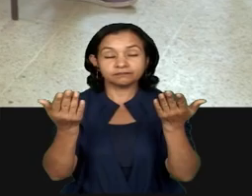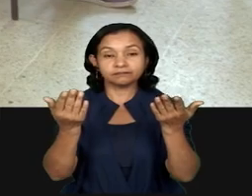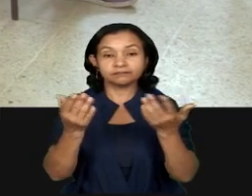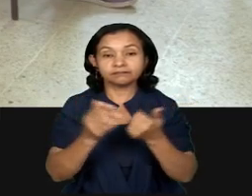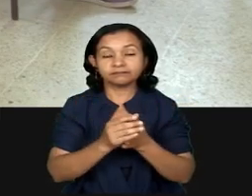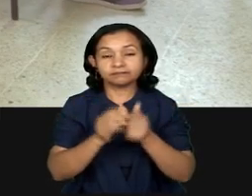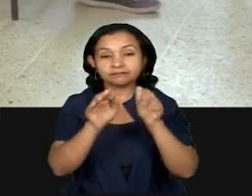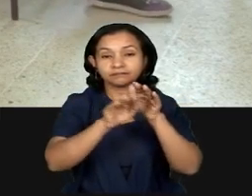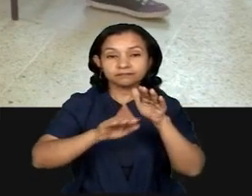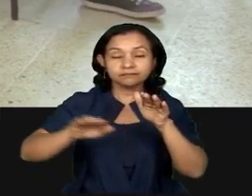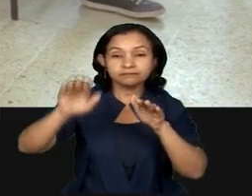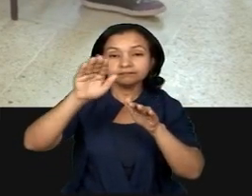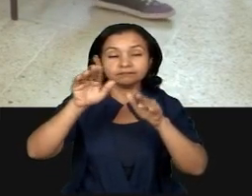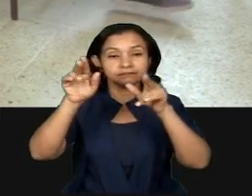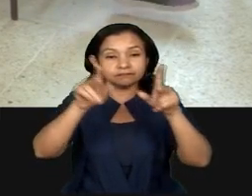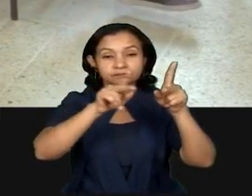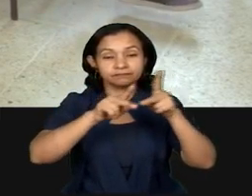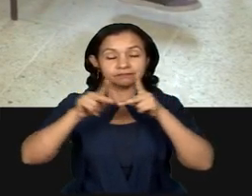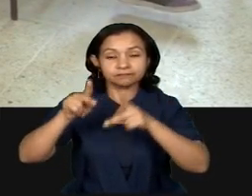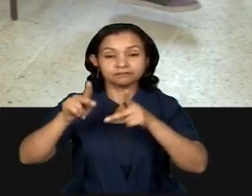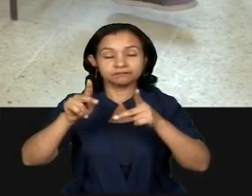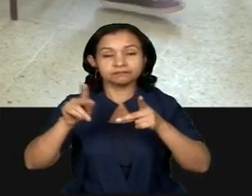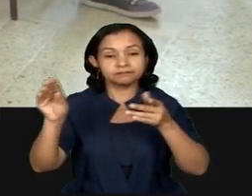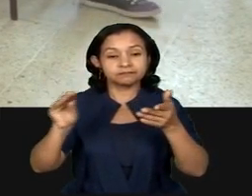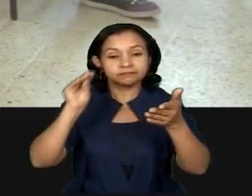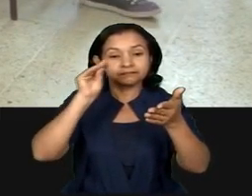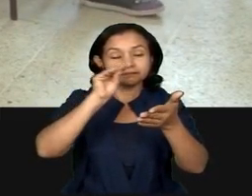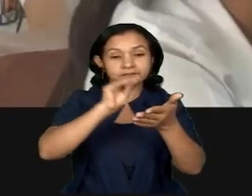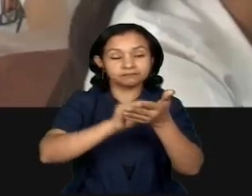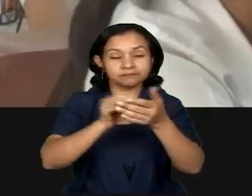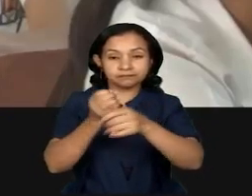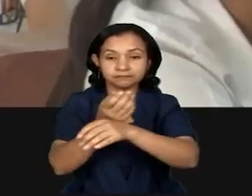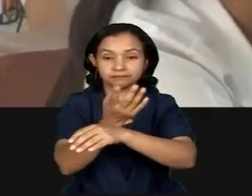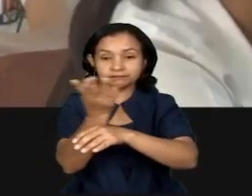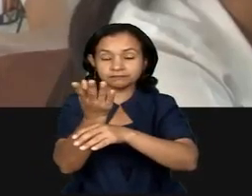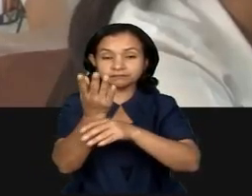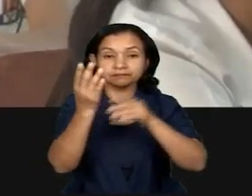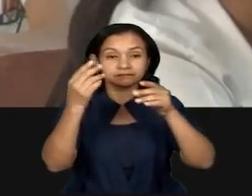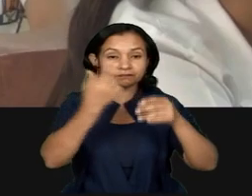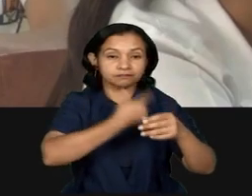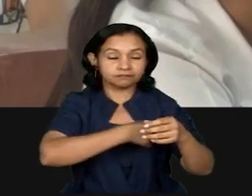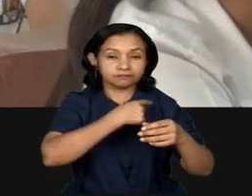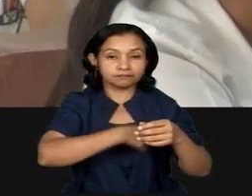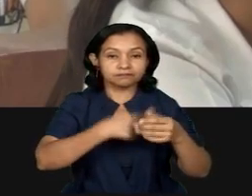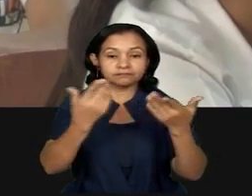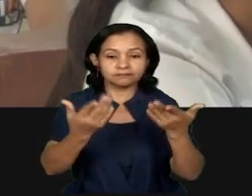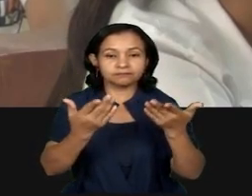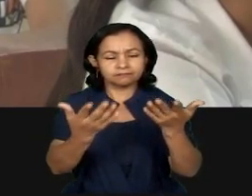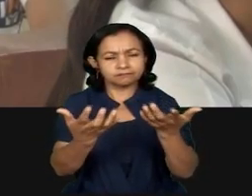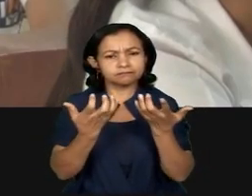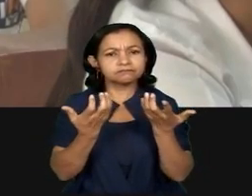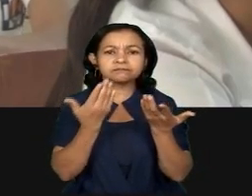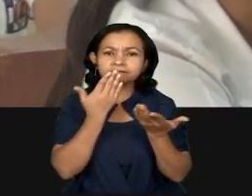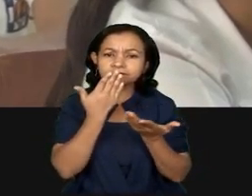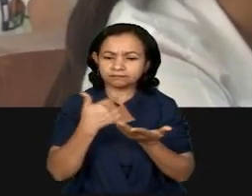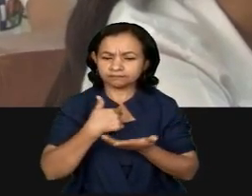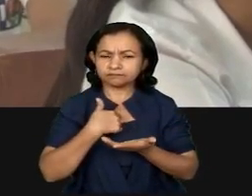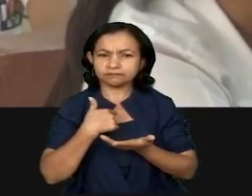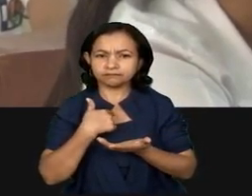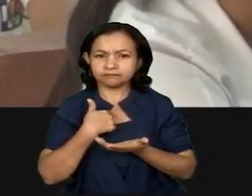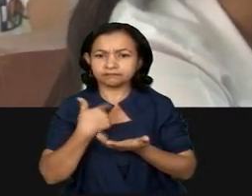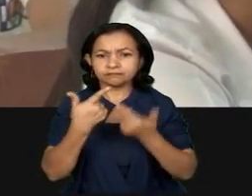Cada vez más existen personas que se inscriben, por ejemplo, en las consejerías de las comunidades educativas, y se disponen y dicen, bueno, aquí estoy yo como